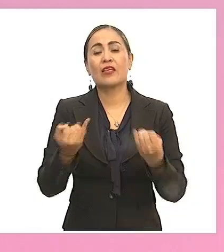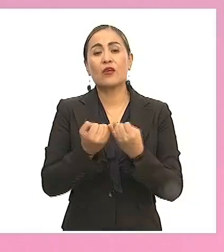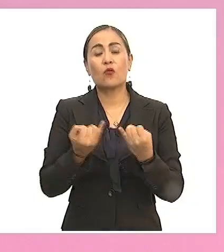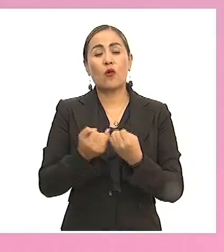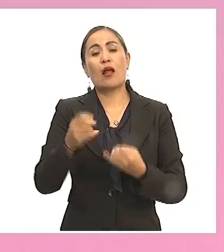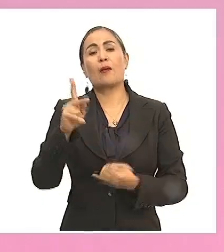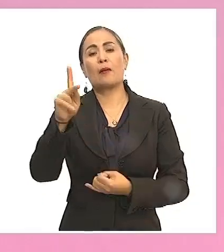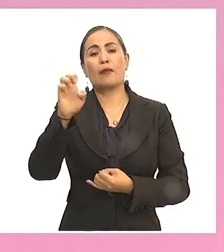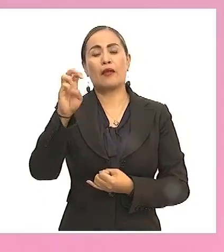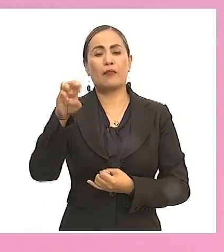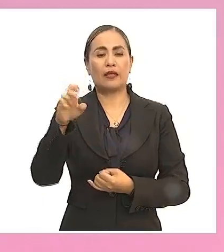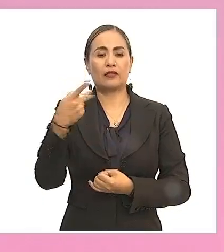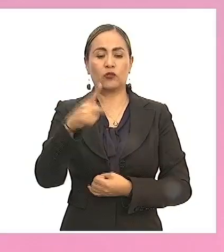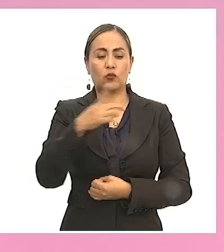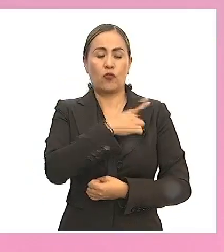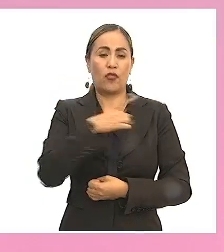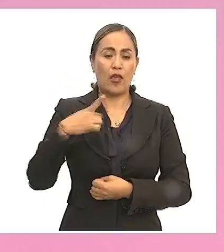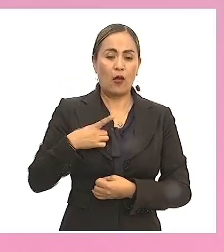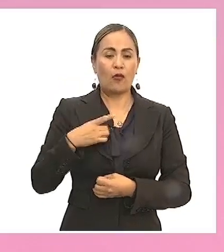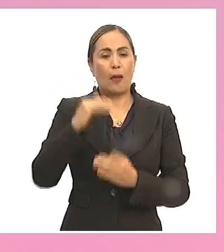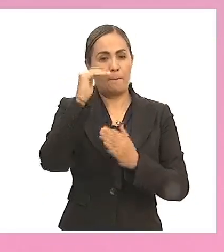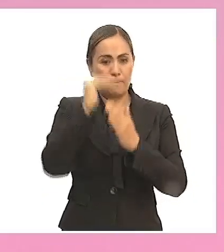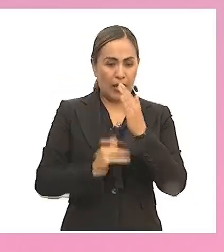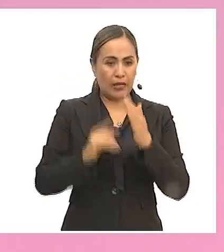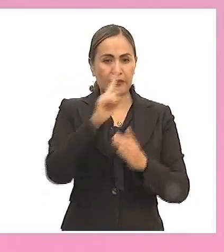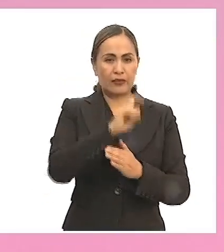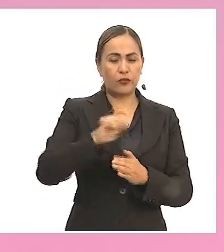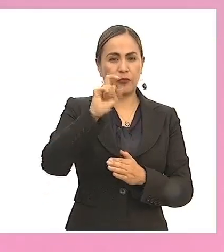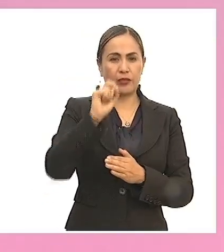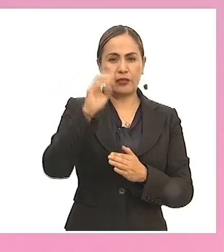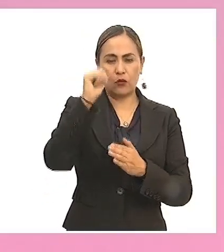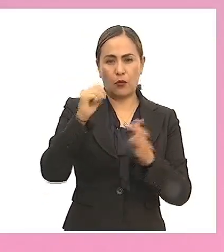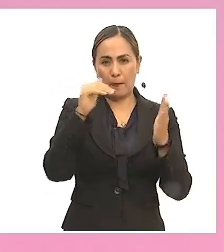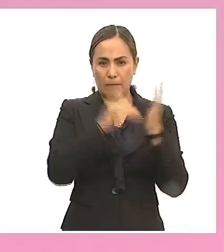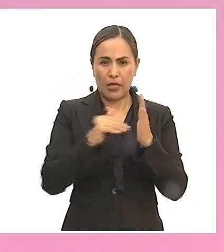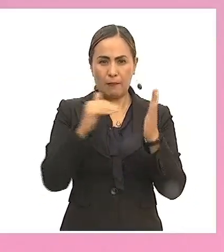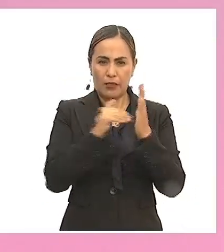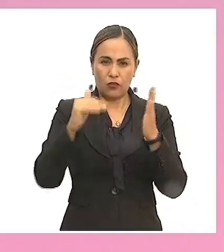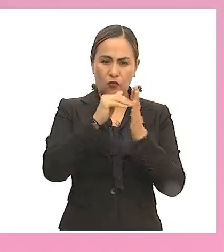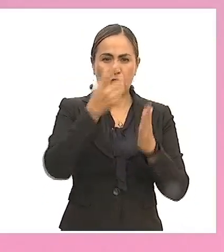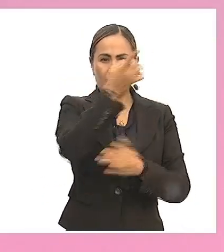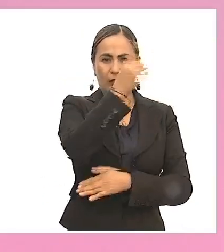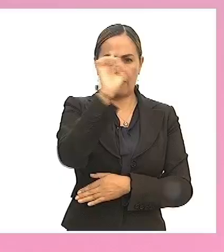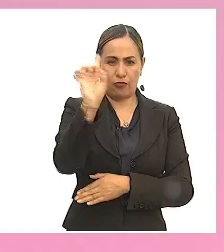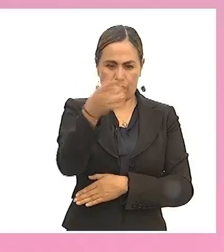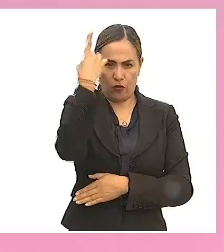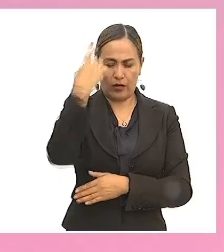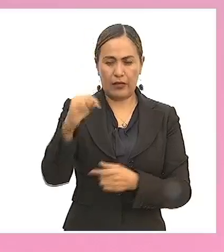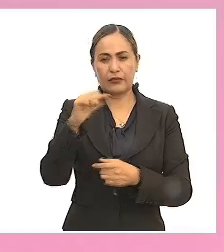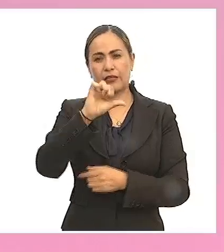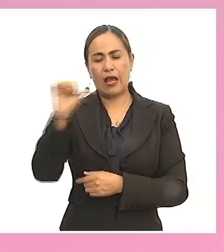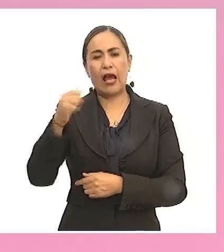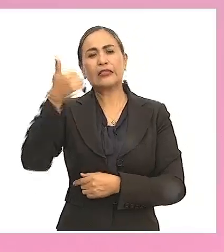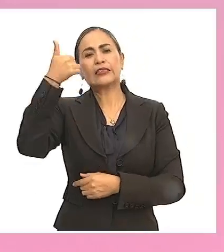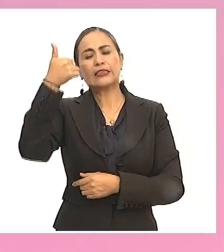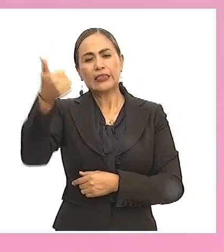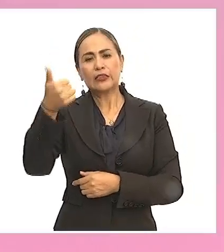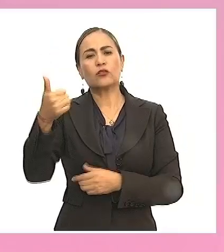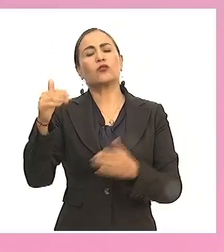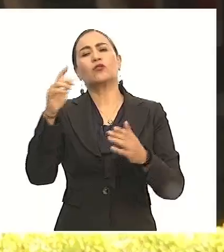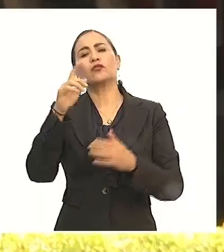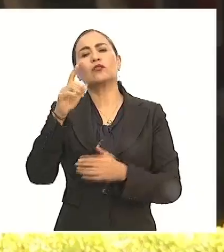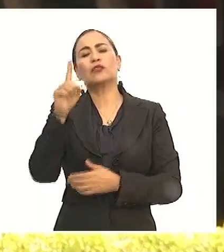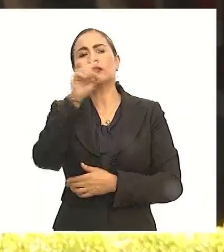de Pemex de 129,000 millones de dólares a 106,000 millones de